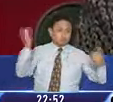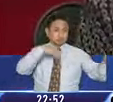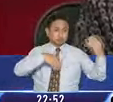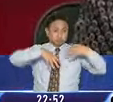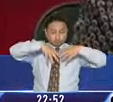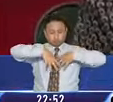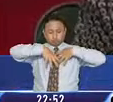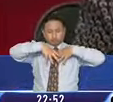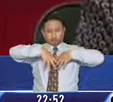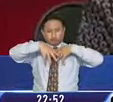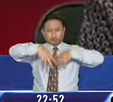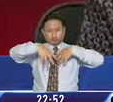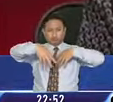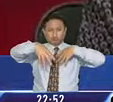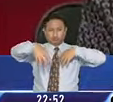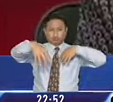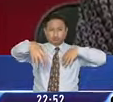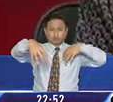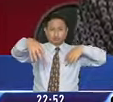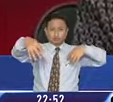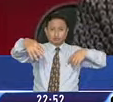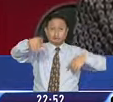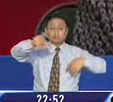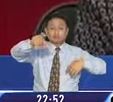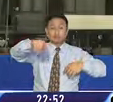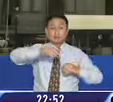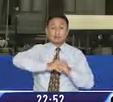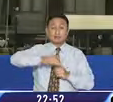una marcha gloriosa en donde los peruanos le dijeron fuera.